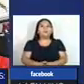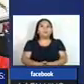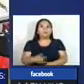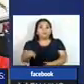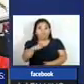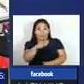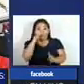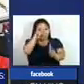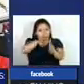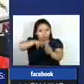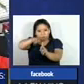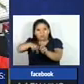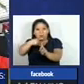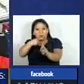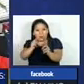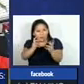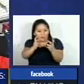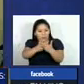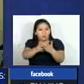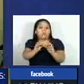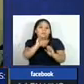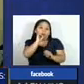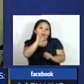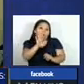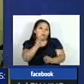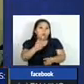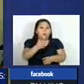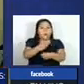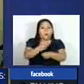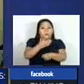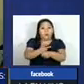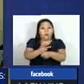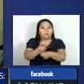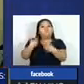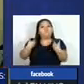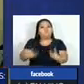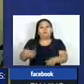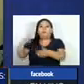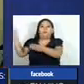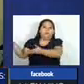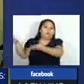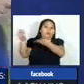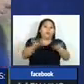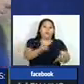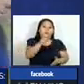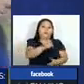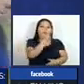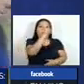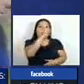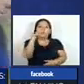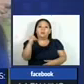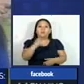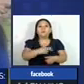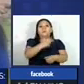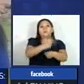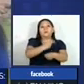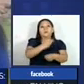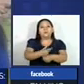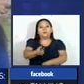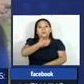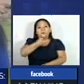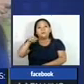confirma la identidad de los guatemaltecos autoridades aseguran que los cuerpos sin vida serán devueltos a su país Eugenia